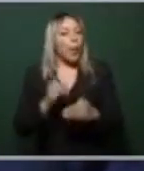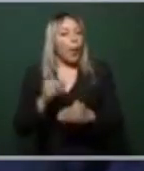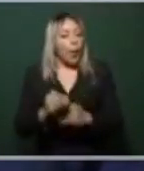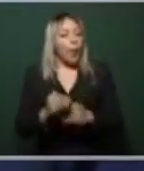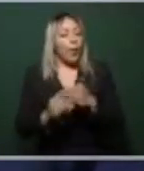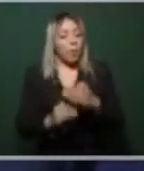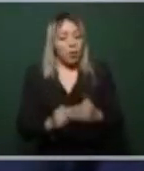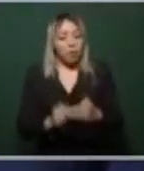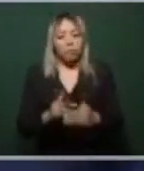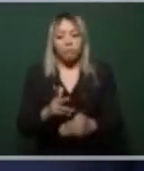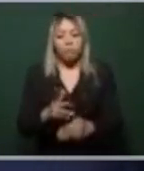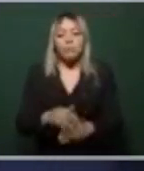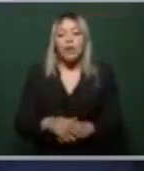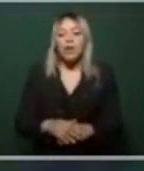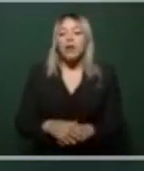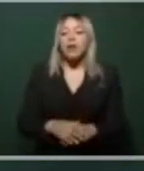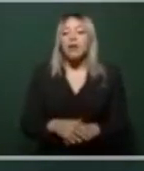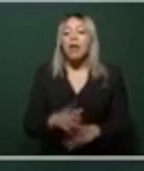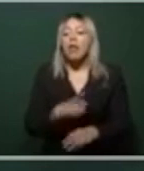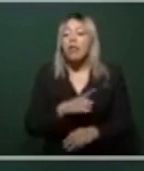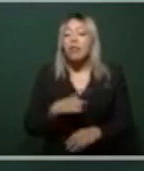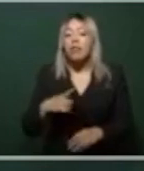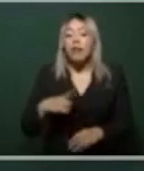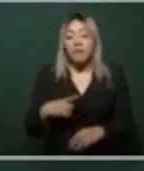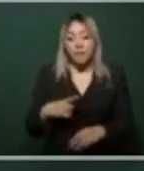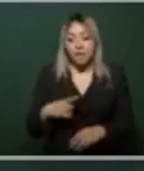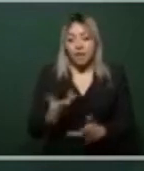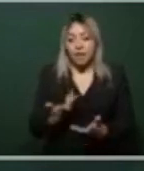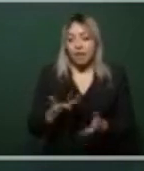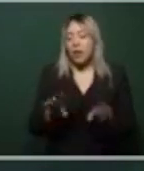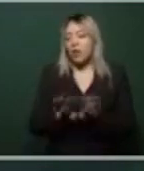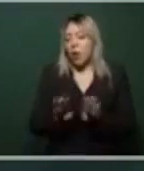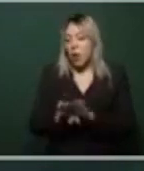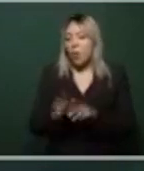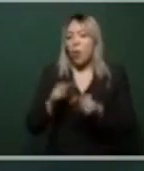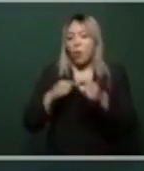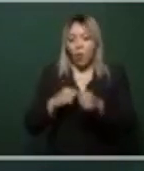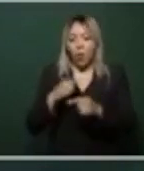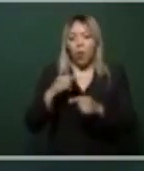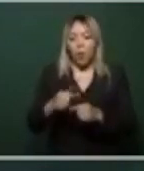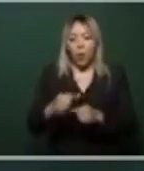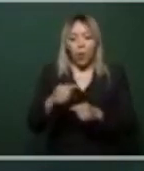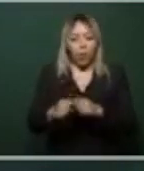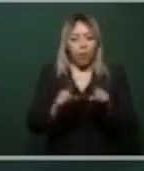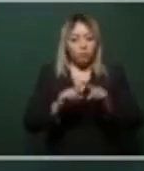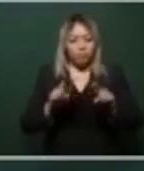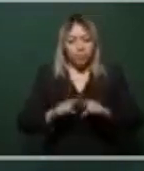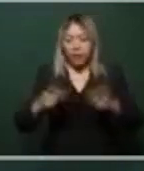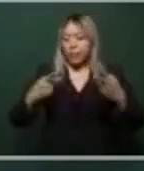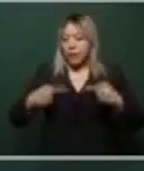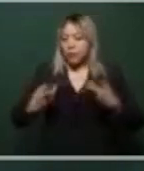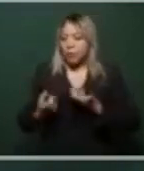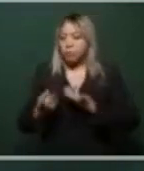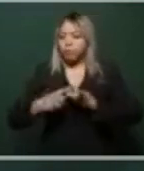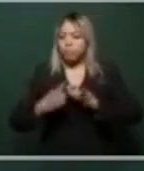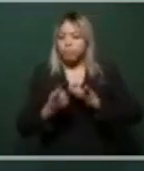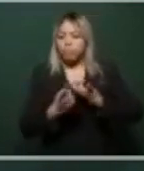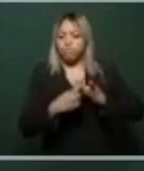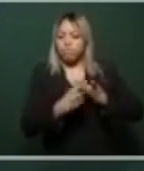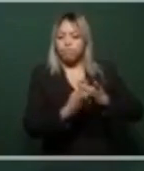porque tenemos que ir convocando, reclutando a nuevos elementos.